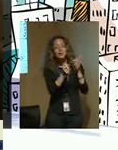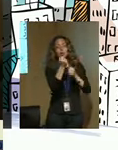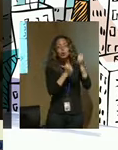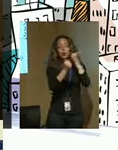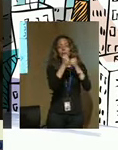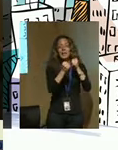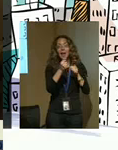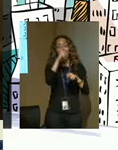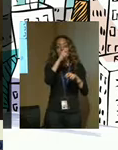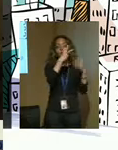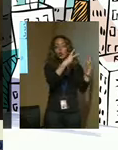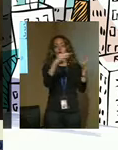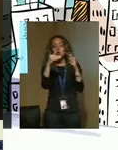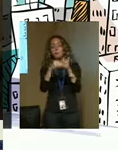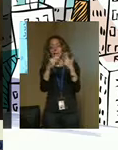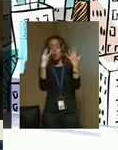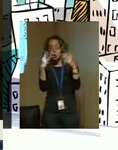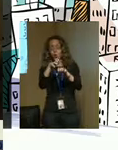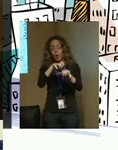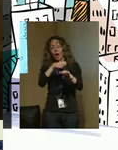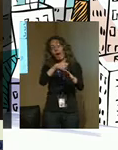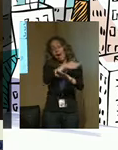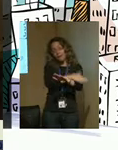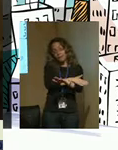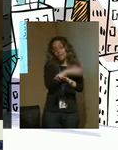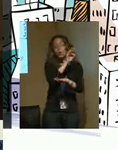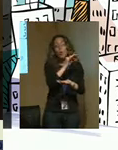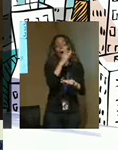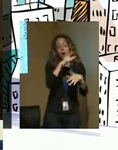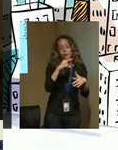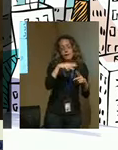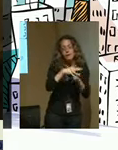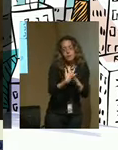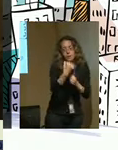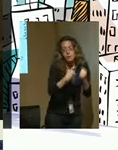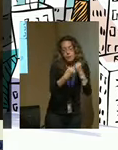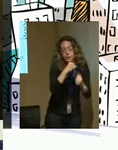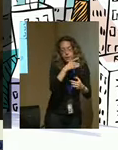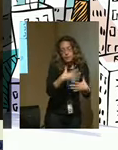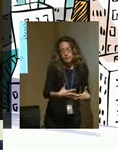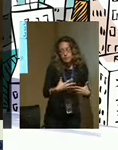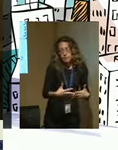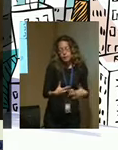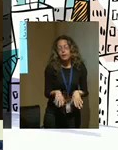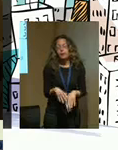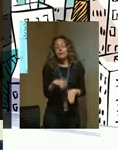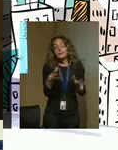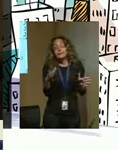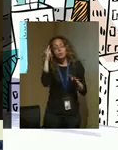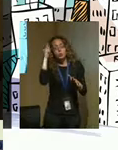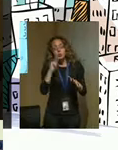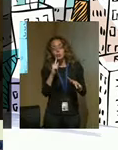o es del estado económico que estamos padeciendo hoy. Porque para